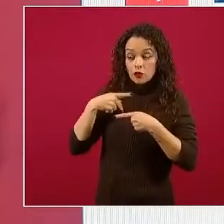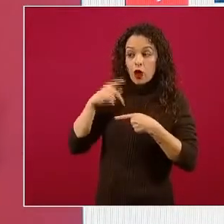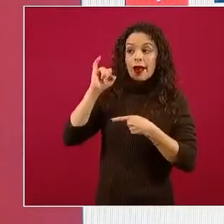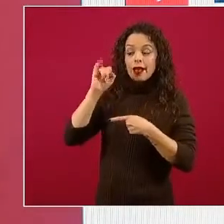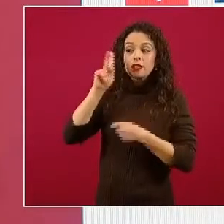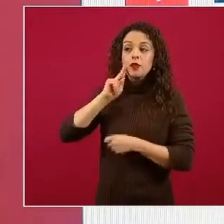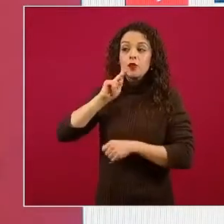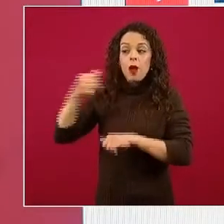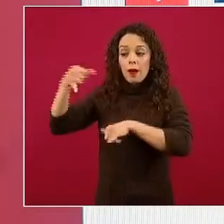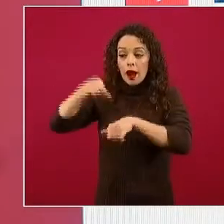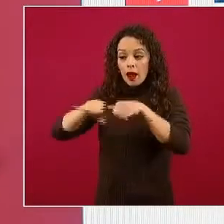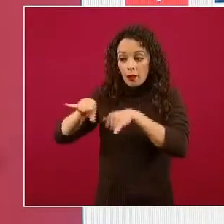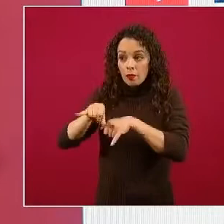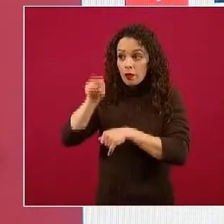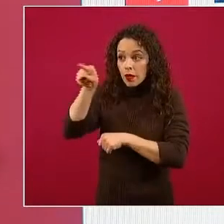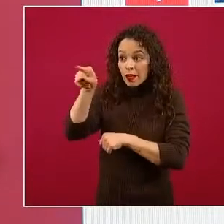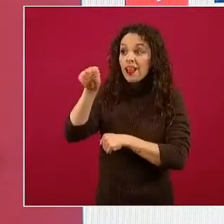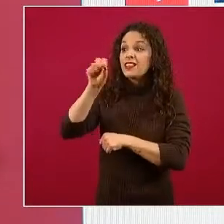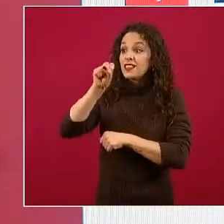que tienes COVID-19.